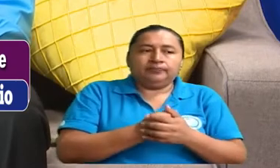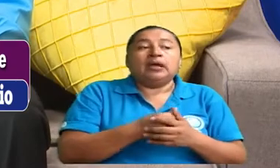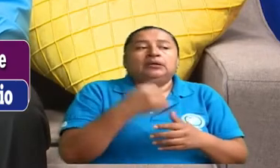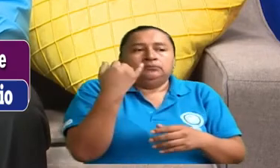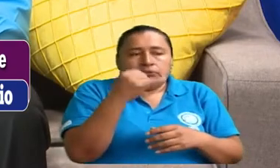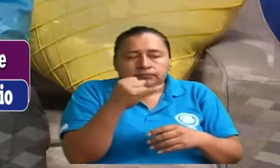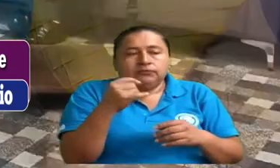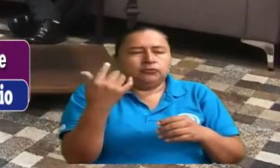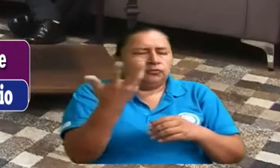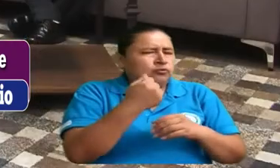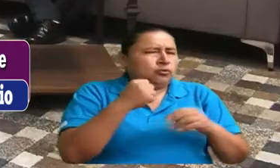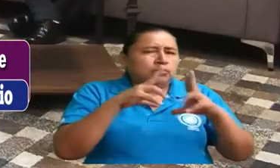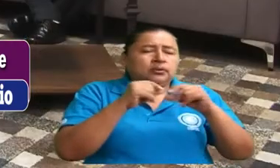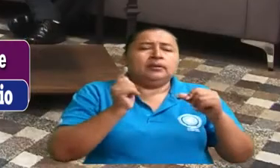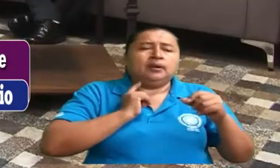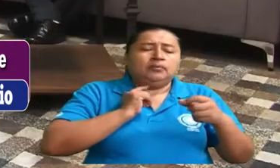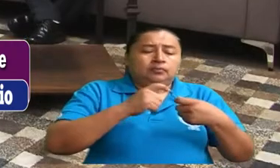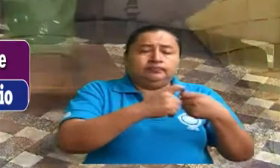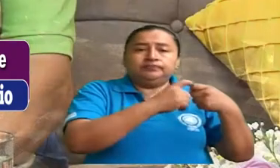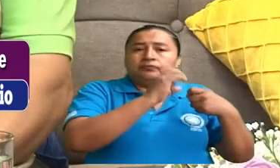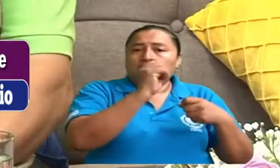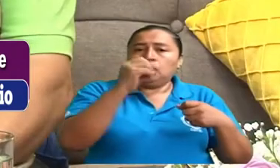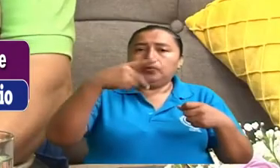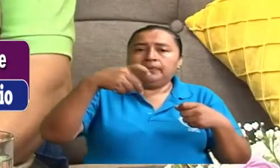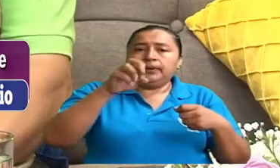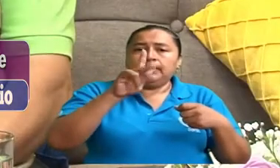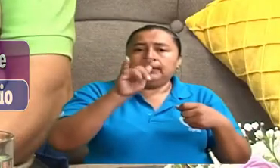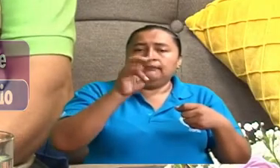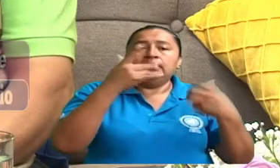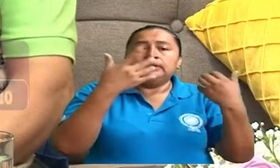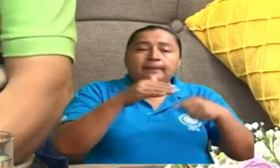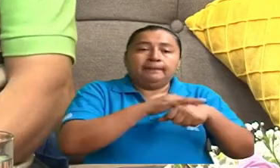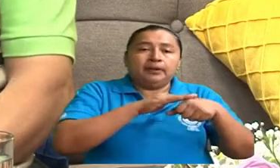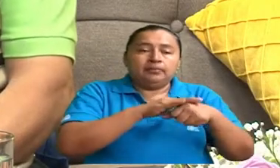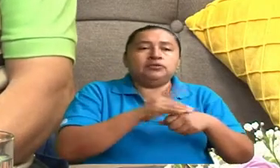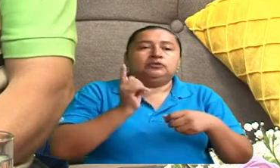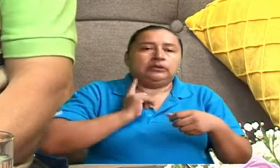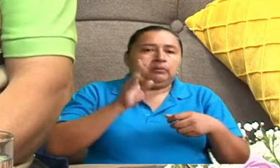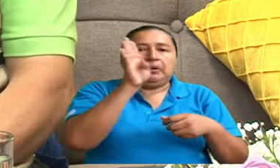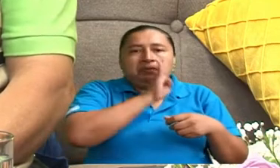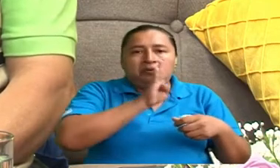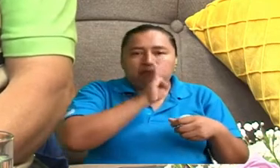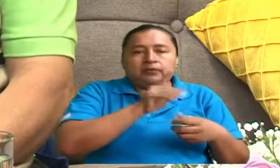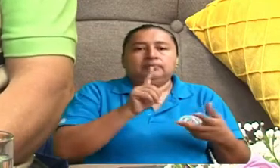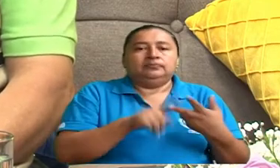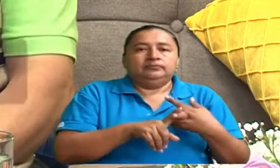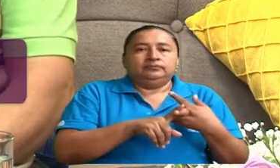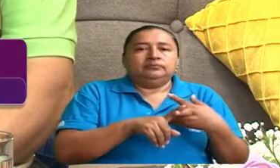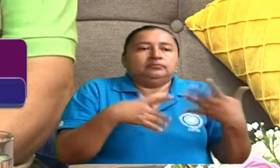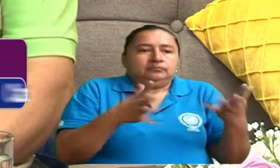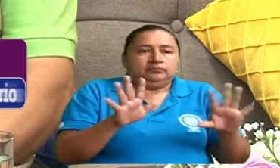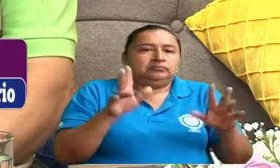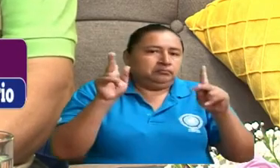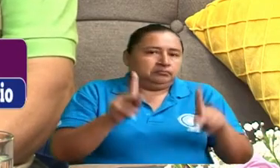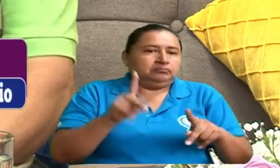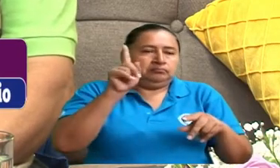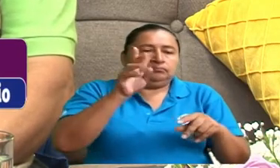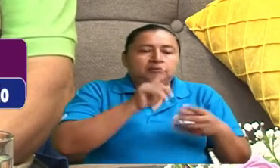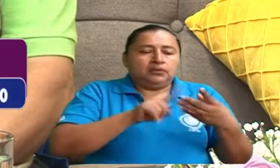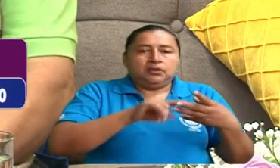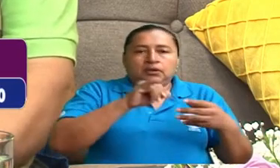pues, que nosotros tenemos cooperativas ya con personería jurídica en Bluefield. Okay. Ya, por ejemplo, en la isla de